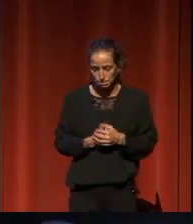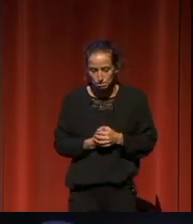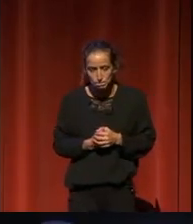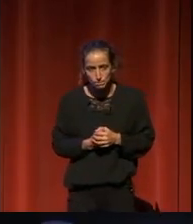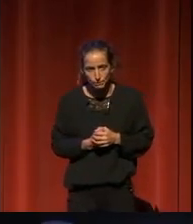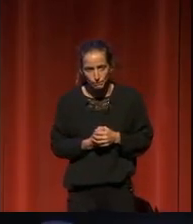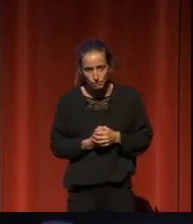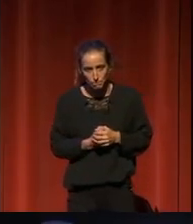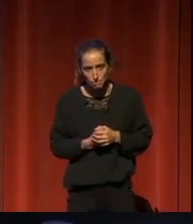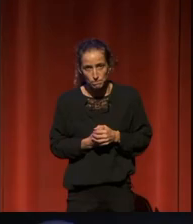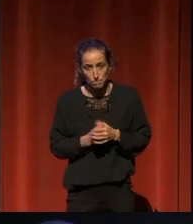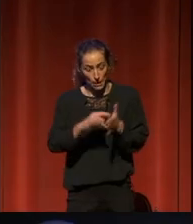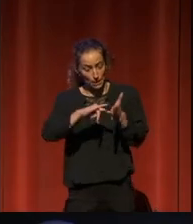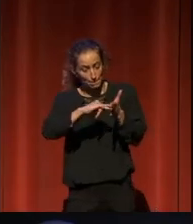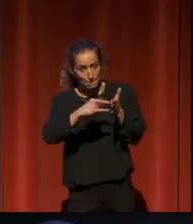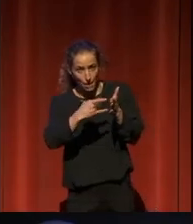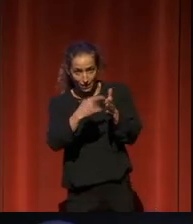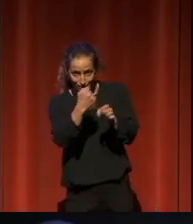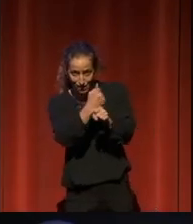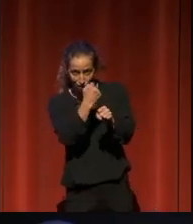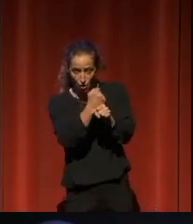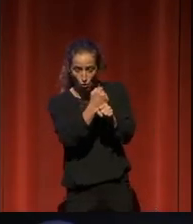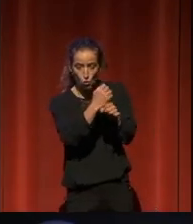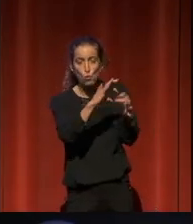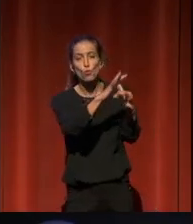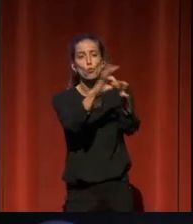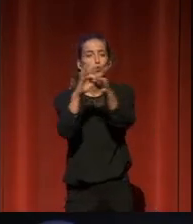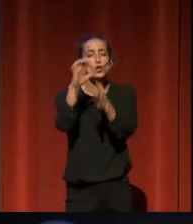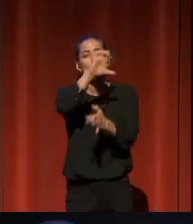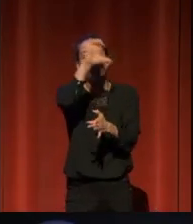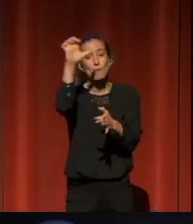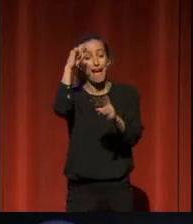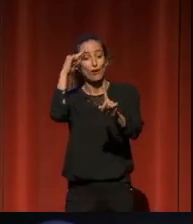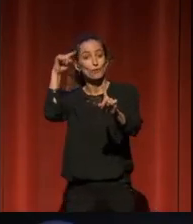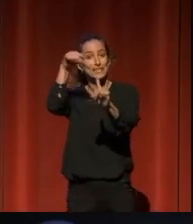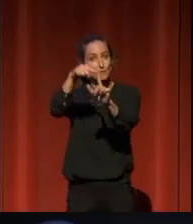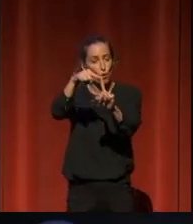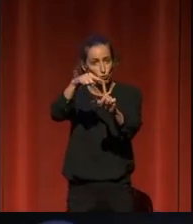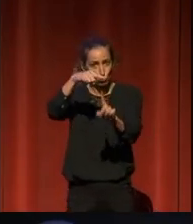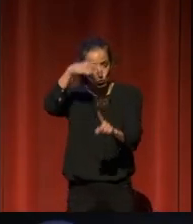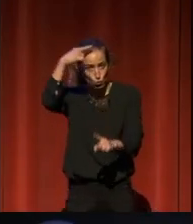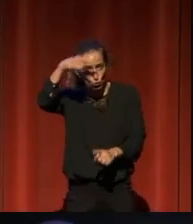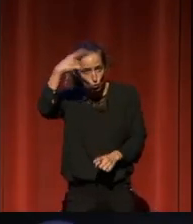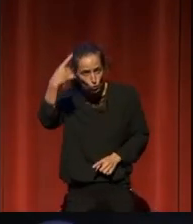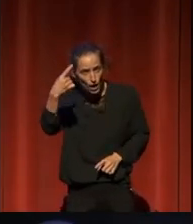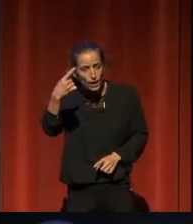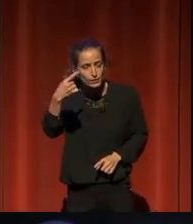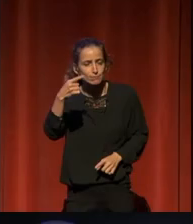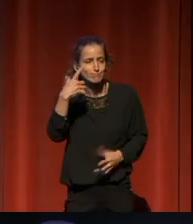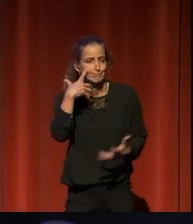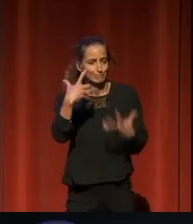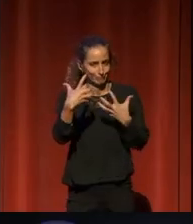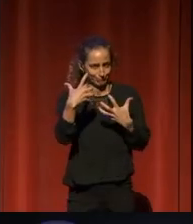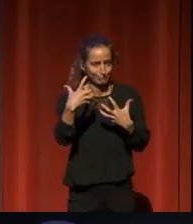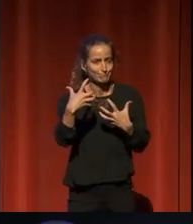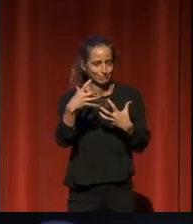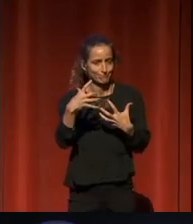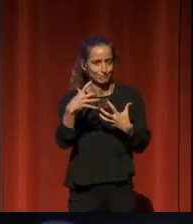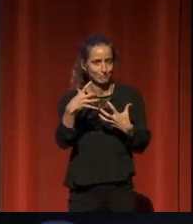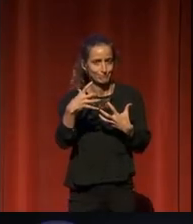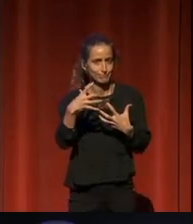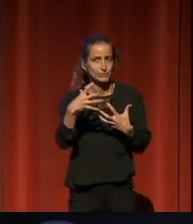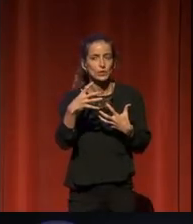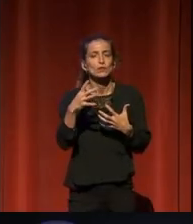plan de trabajo de la Unión Europea para para la cultura volveremos este plan